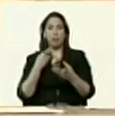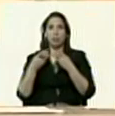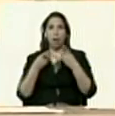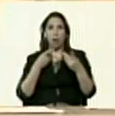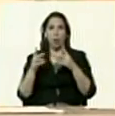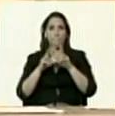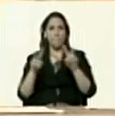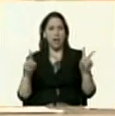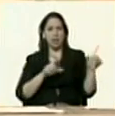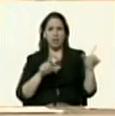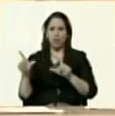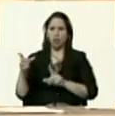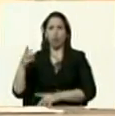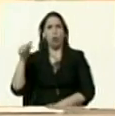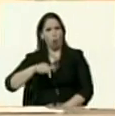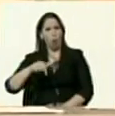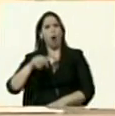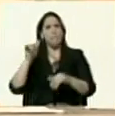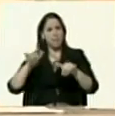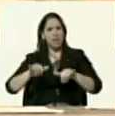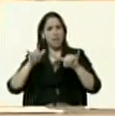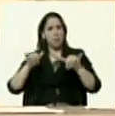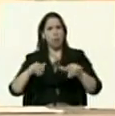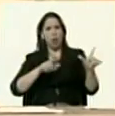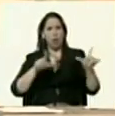oposición? Listo, hoy mismo estamos listos.